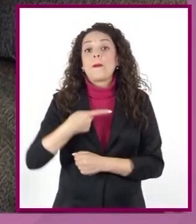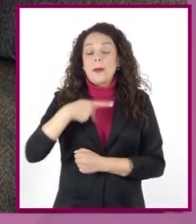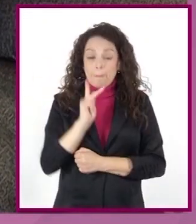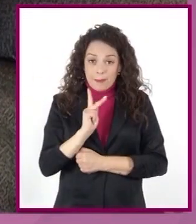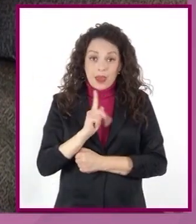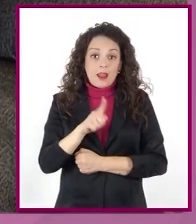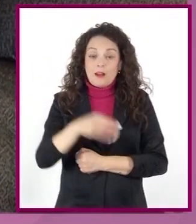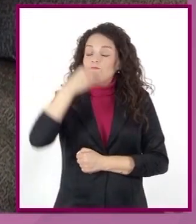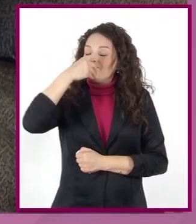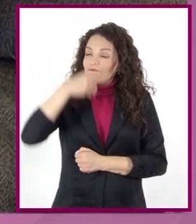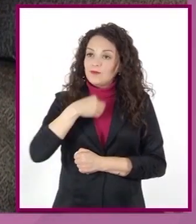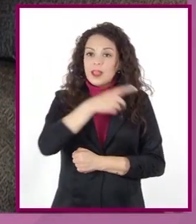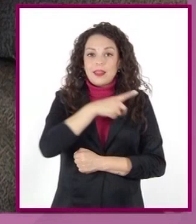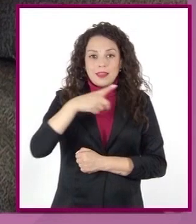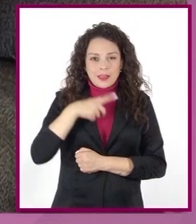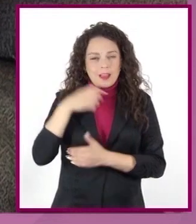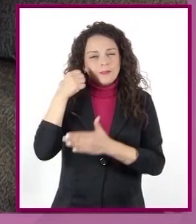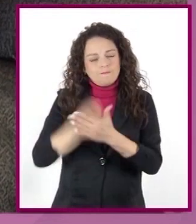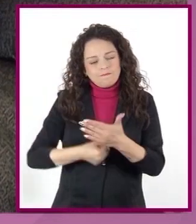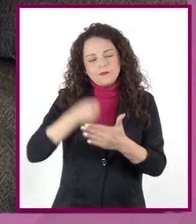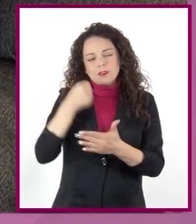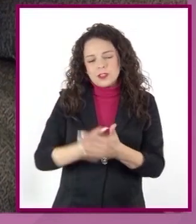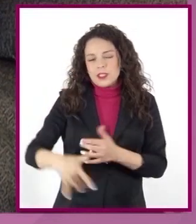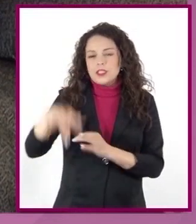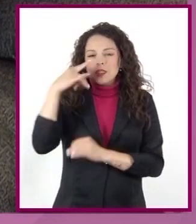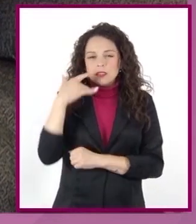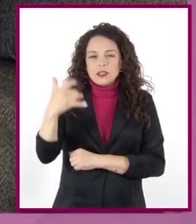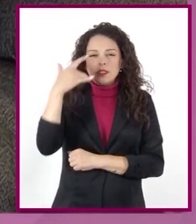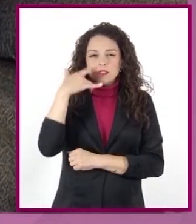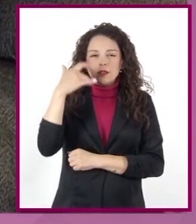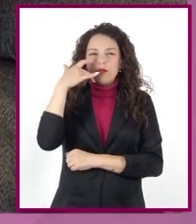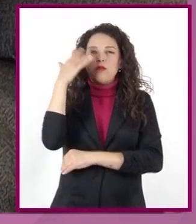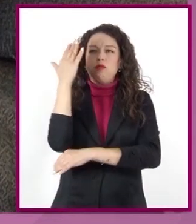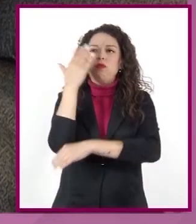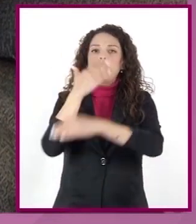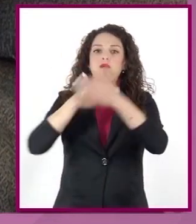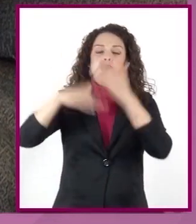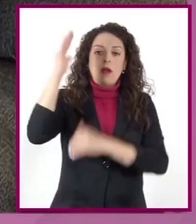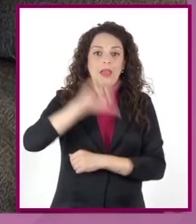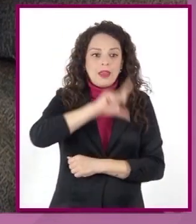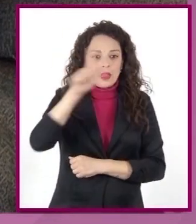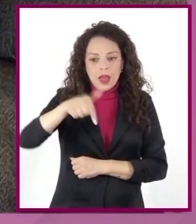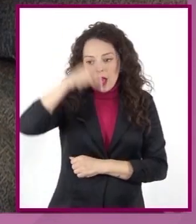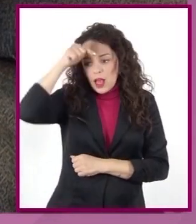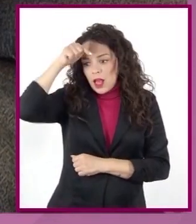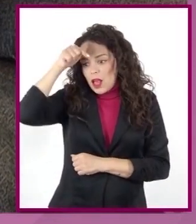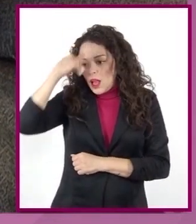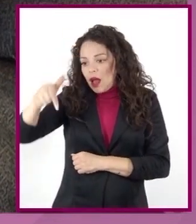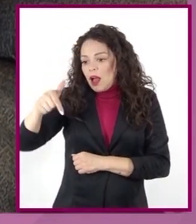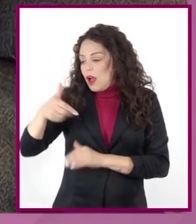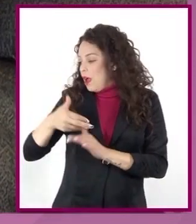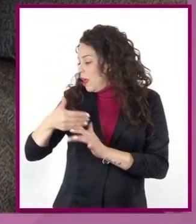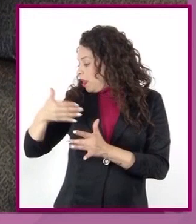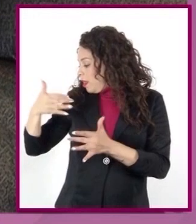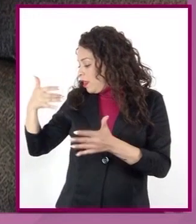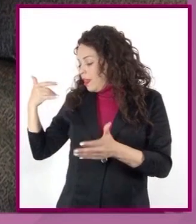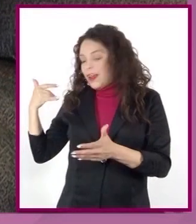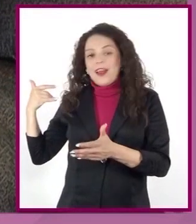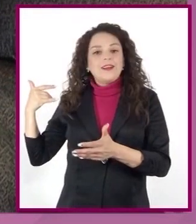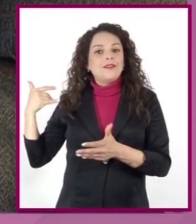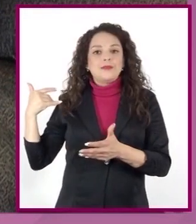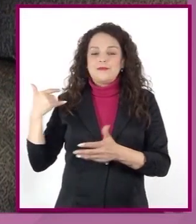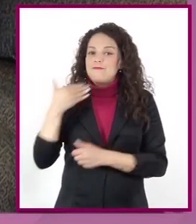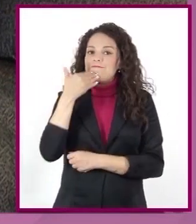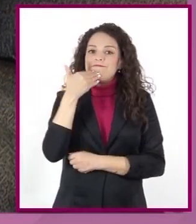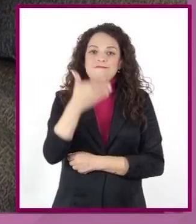pagas ese precio, te das cuenta que vale la pena el esfuerzo, que lo hayas intentado, que te hayas cansado, que haya sido por lo que tú quieres. Y